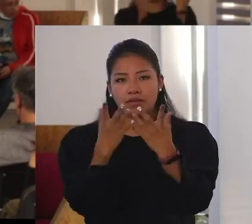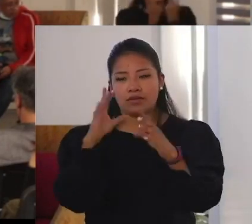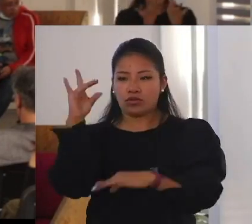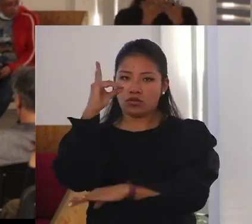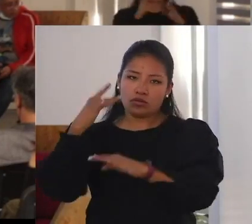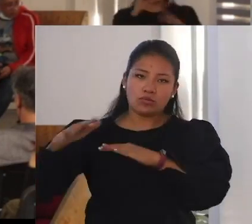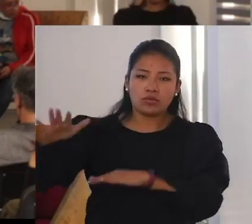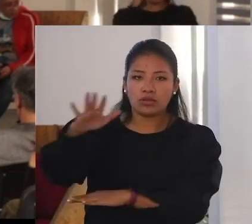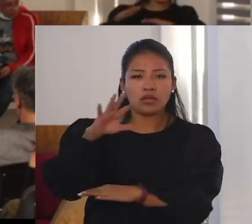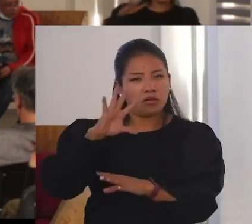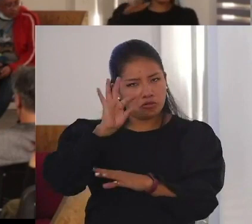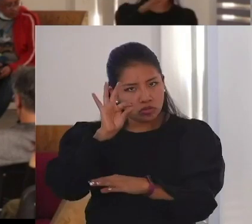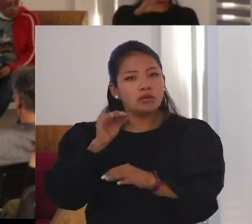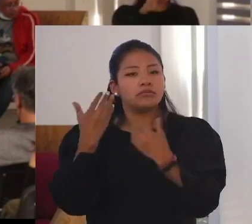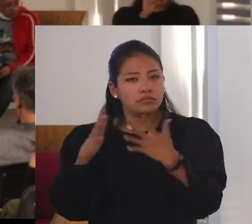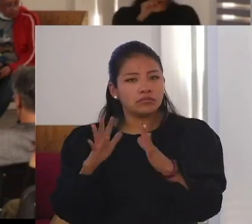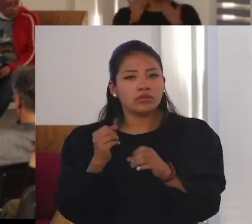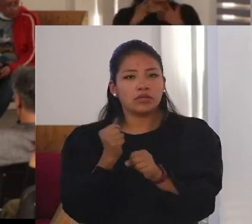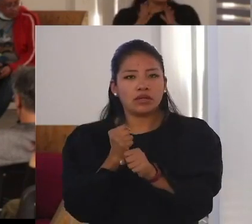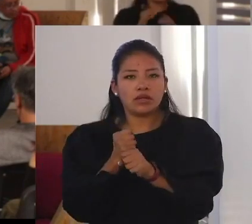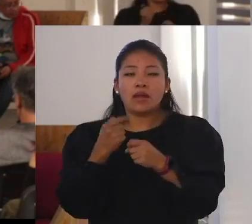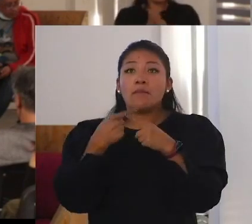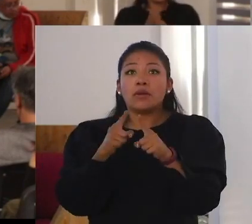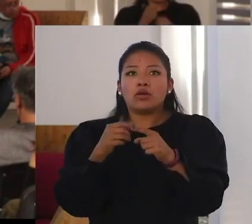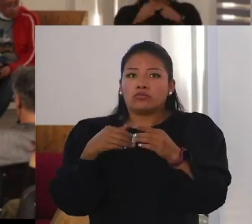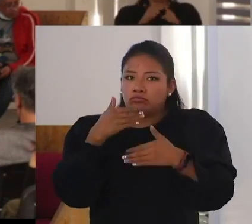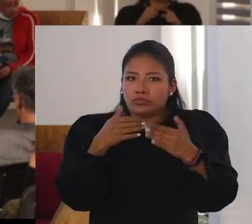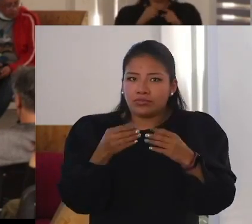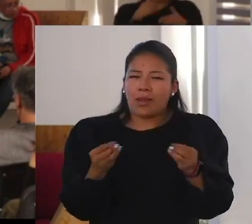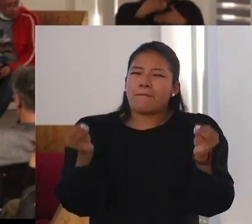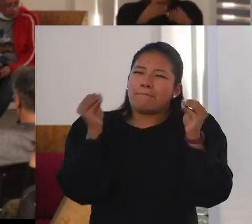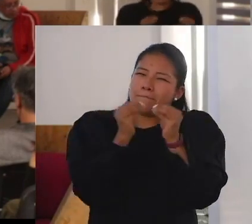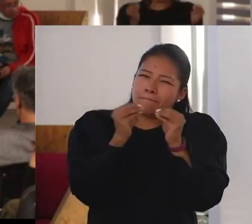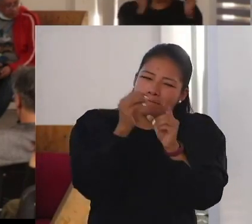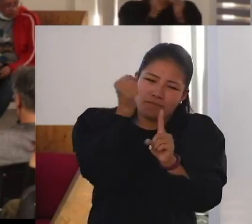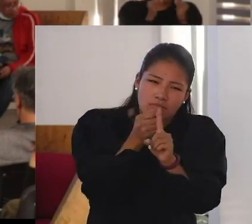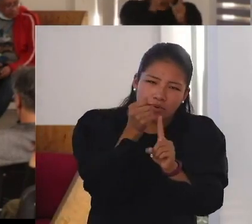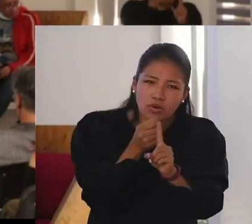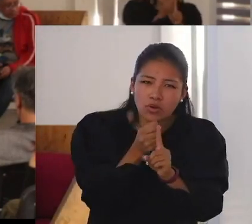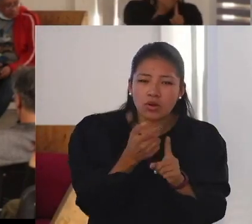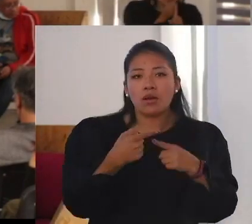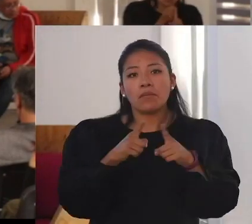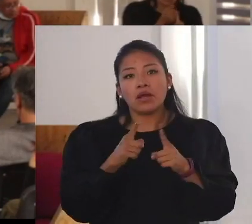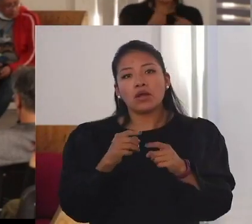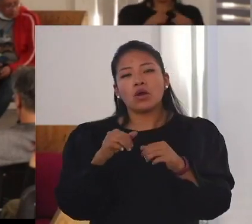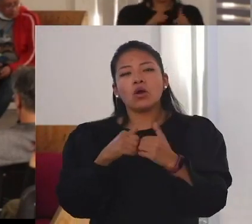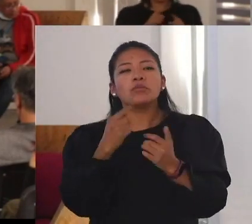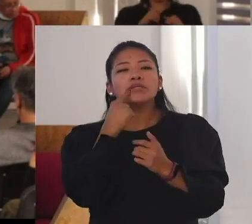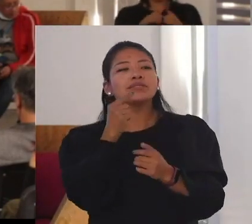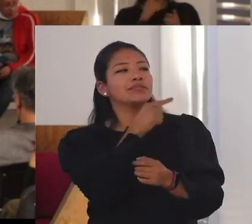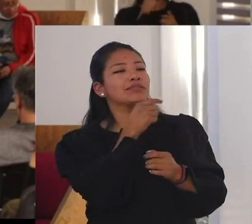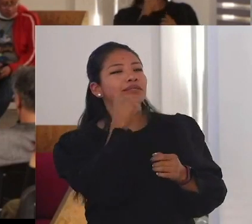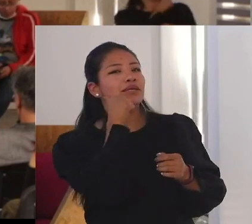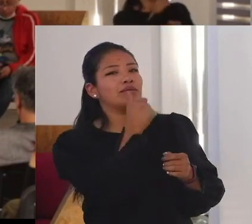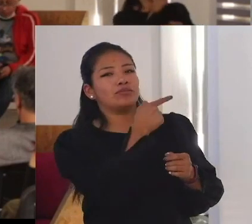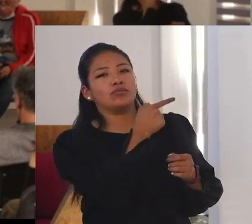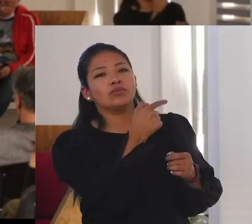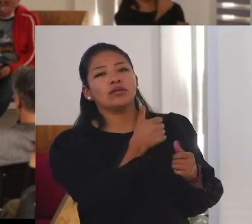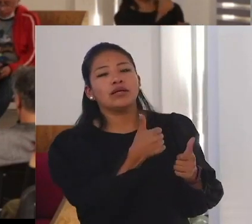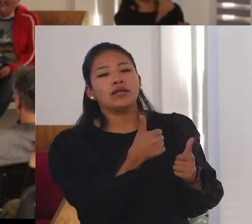es cada vez más más intensa más dura y bueno lo único que como decía mi compañera lo que queremos